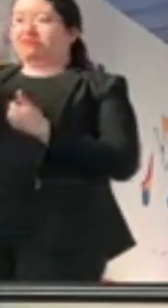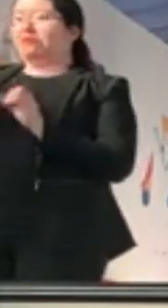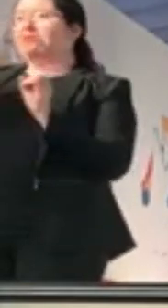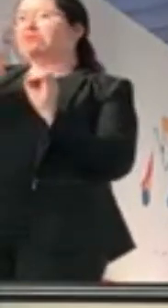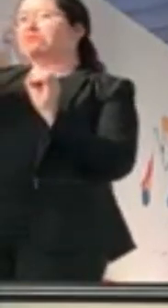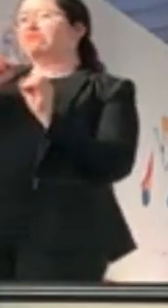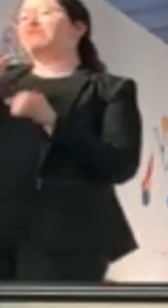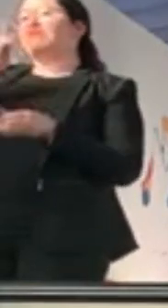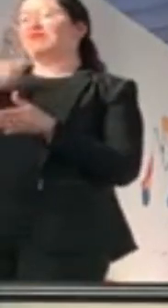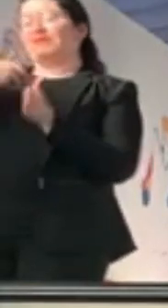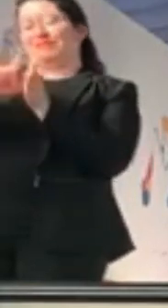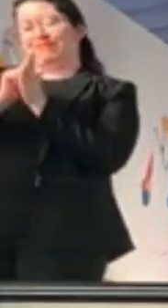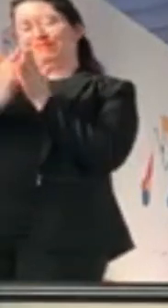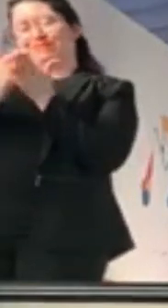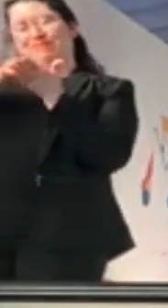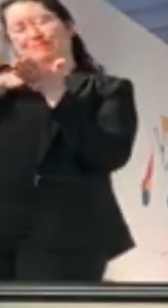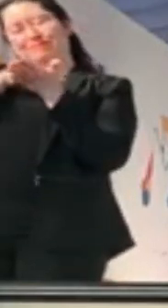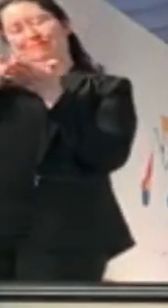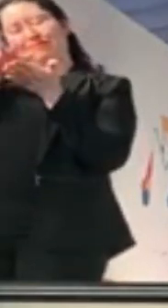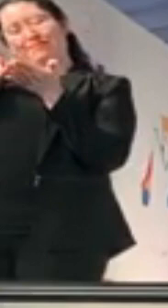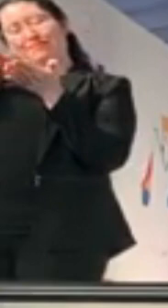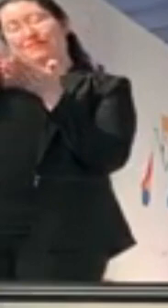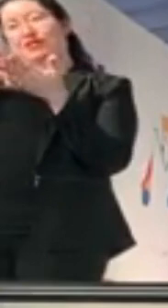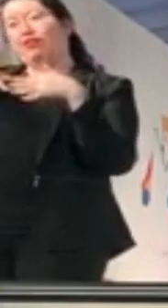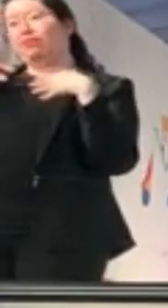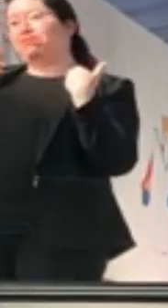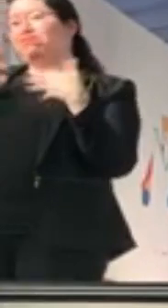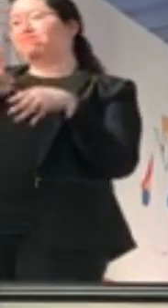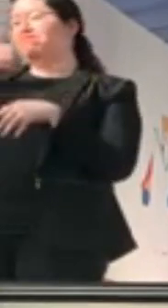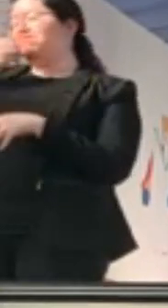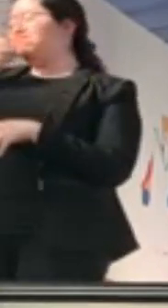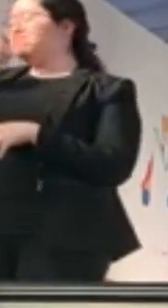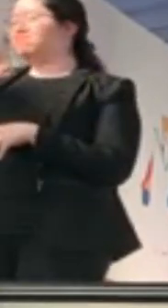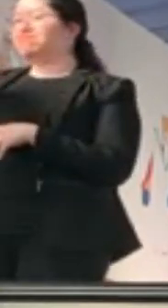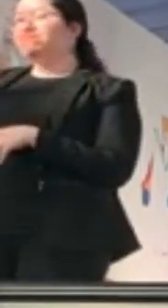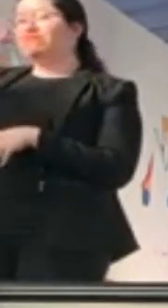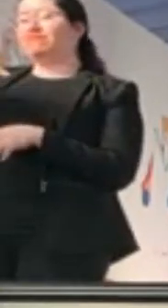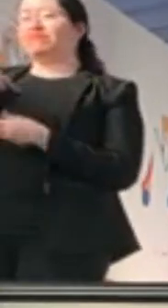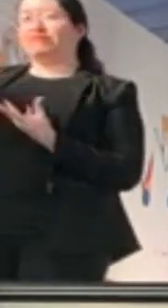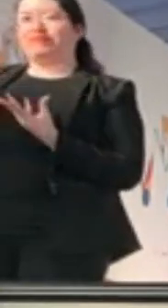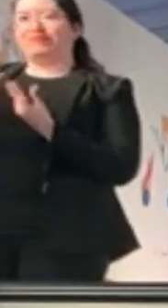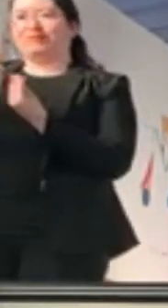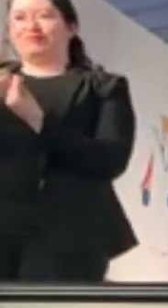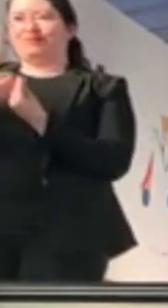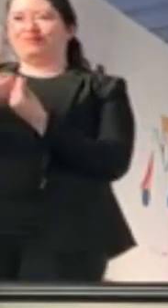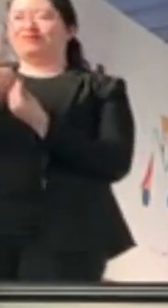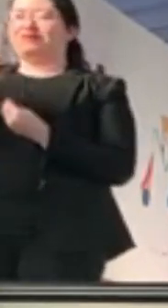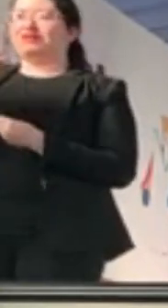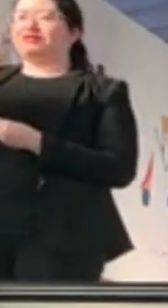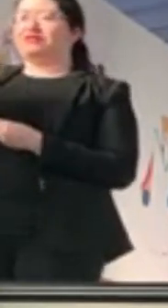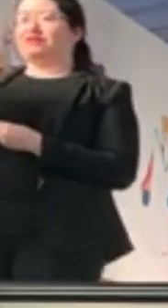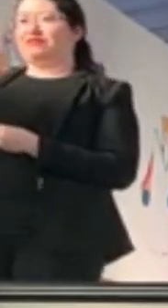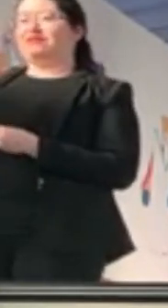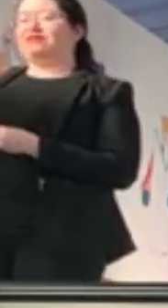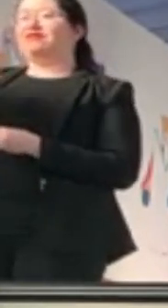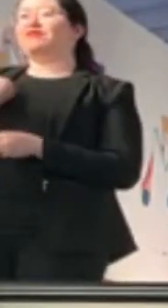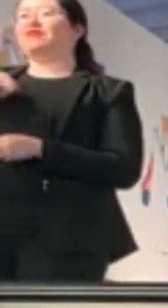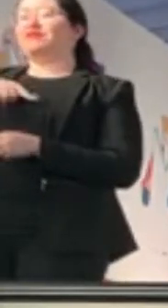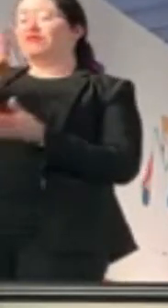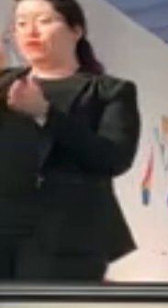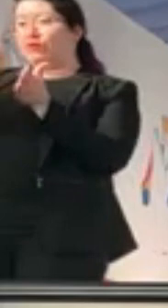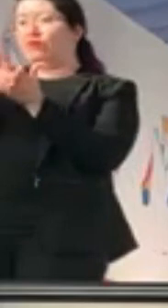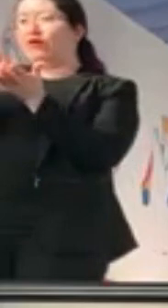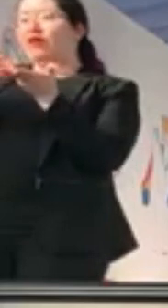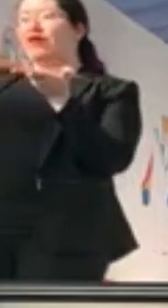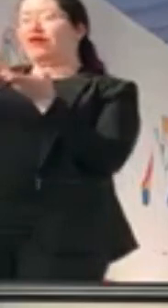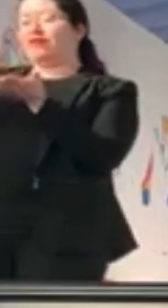leí su libro, me pareció extraordinario y decidimos con ACAD, que es su editorial, hacer una coedición con